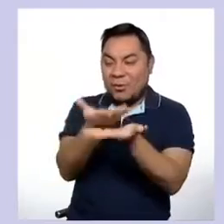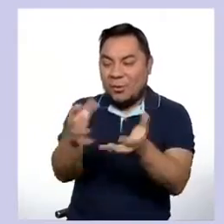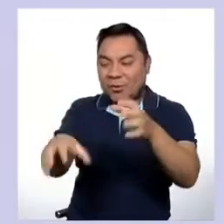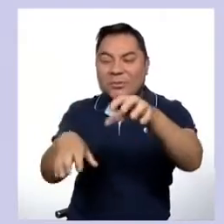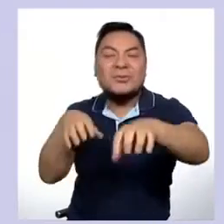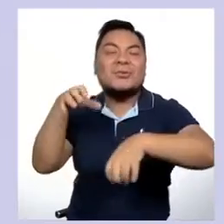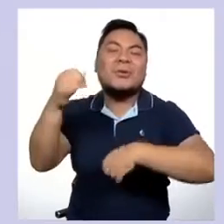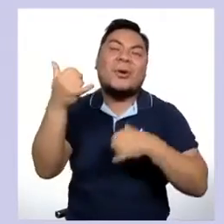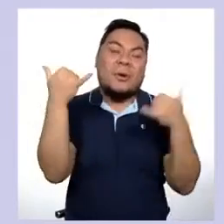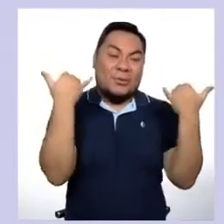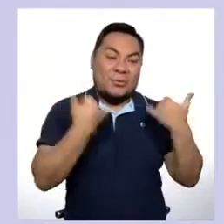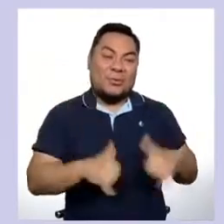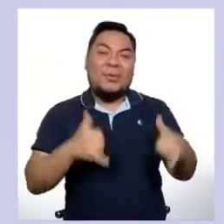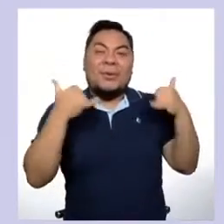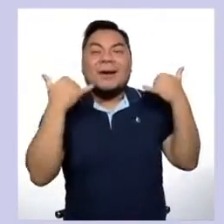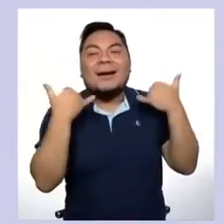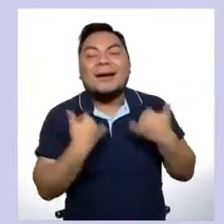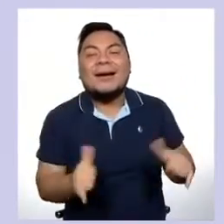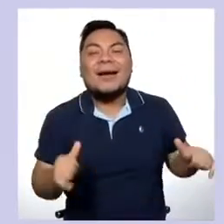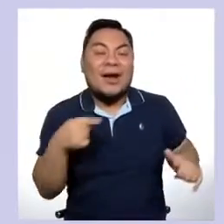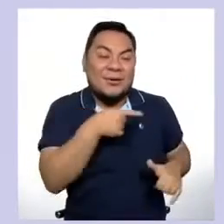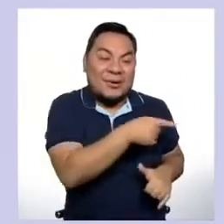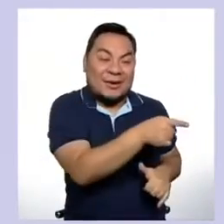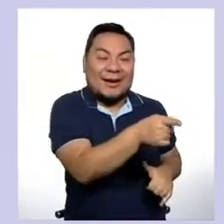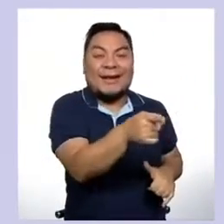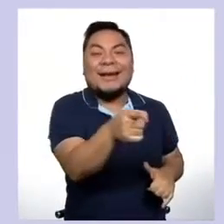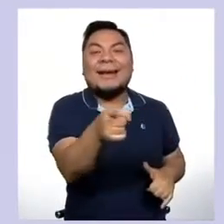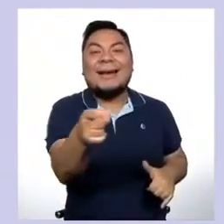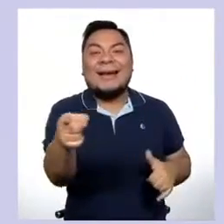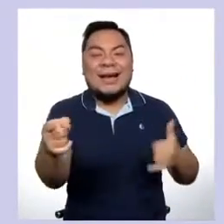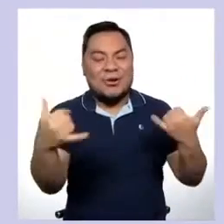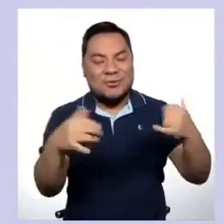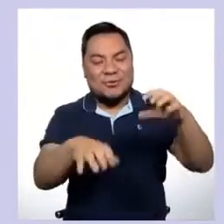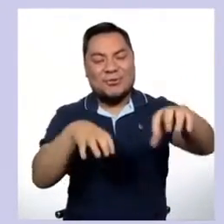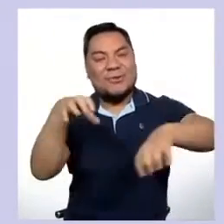ellas, para jugar con